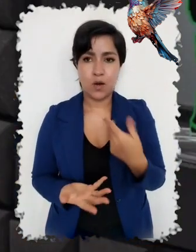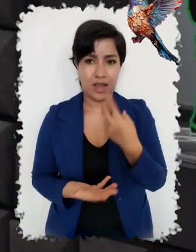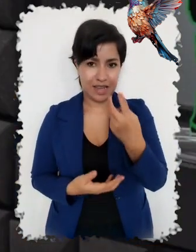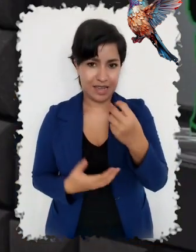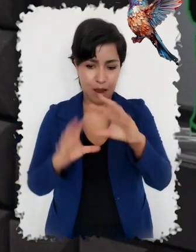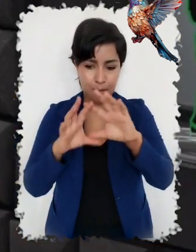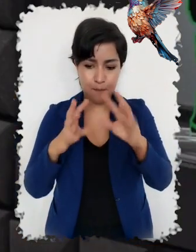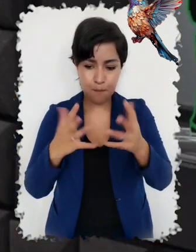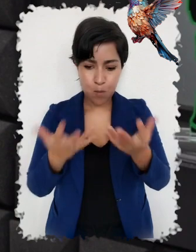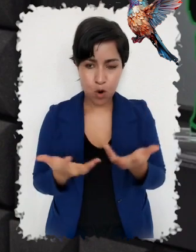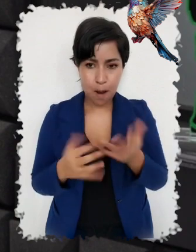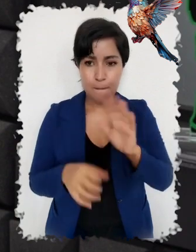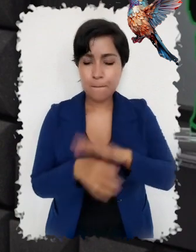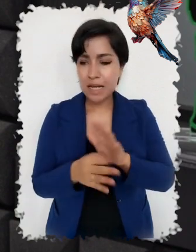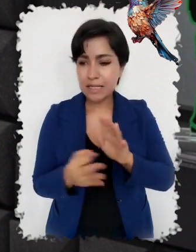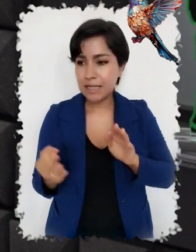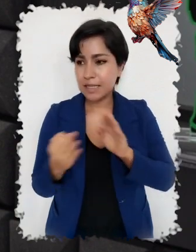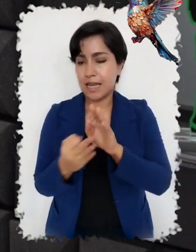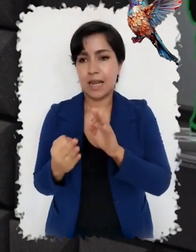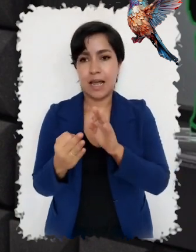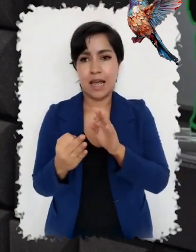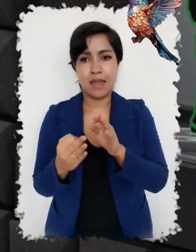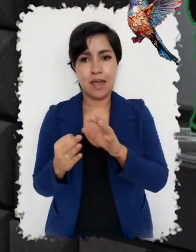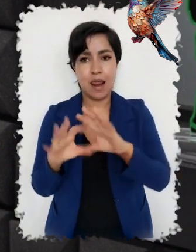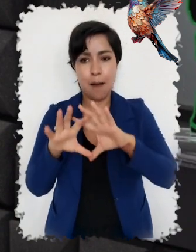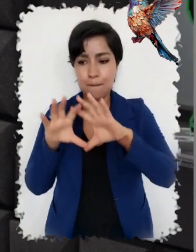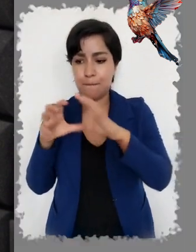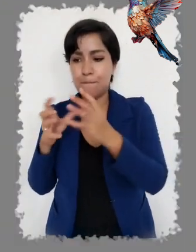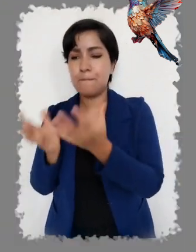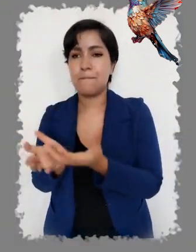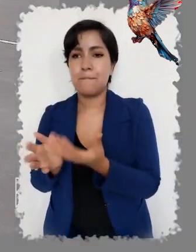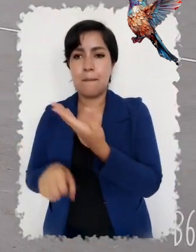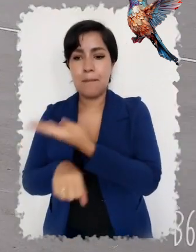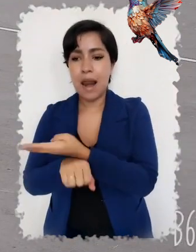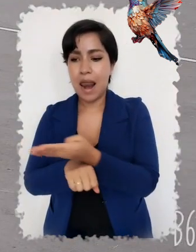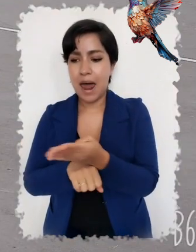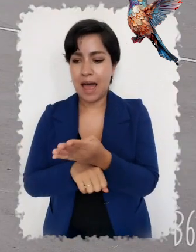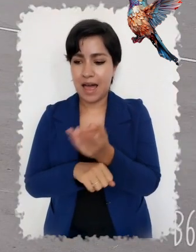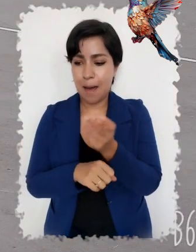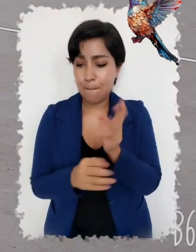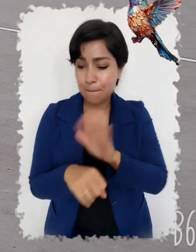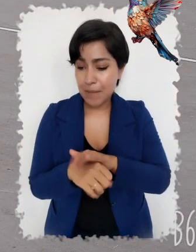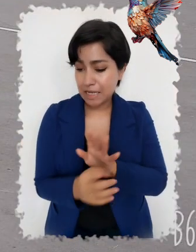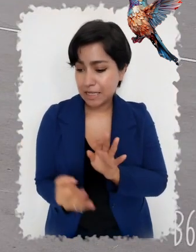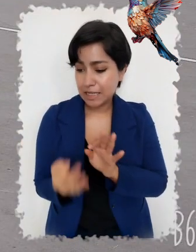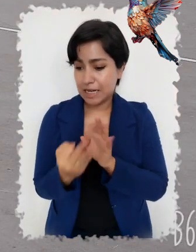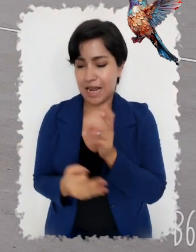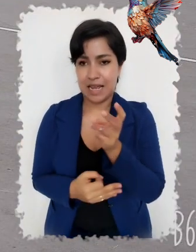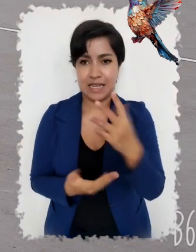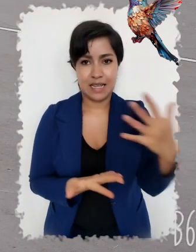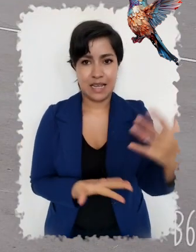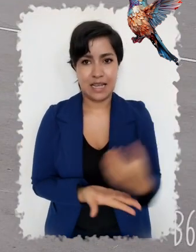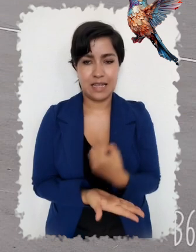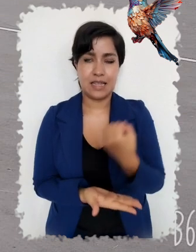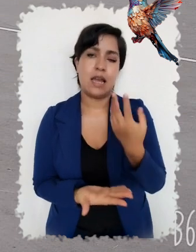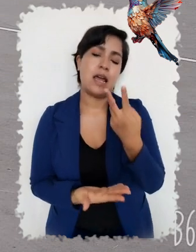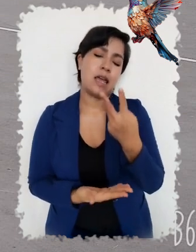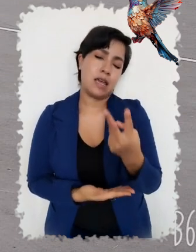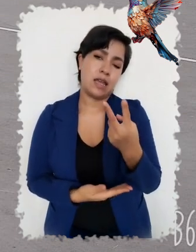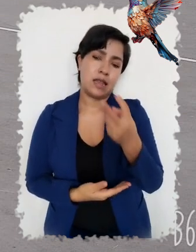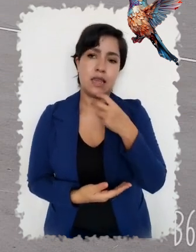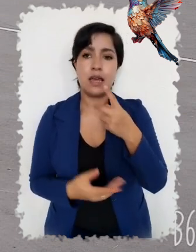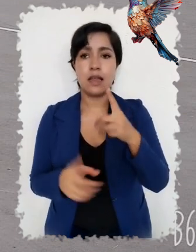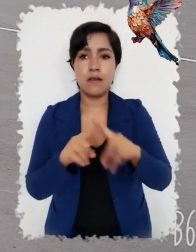canica o al que acerca la bocha a la pelota Blanca entonces esa también es una disciplina de competencia entonces atletismo bochas